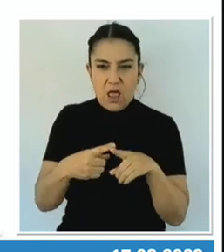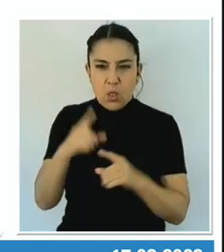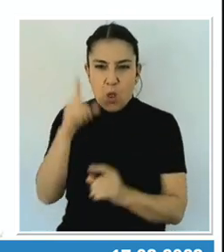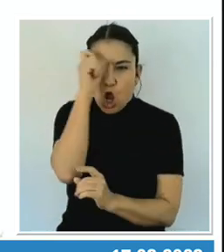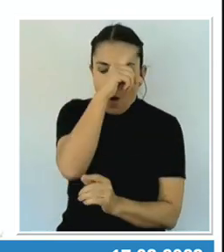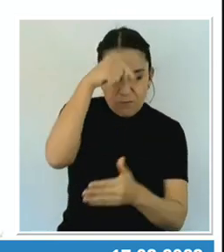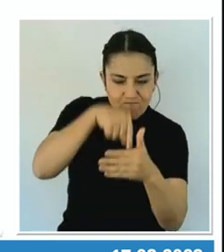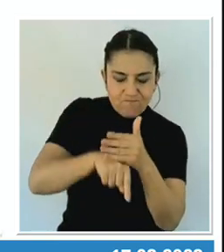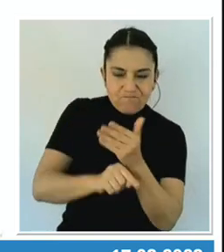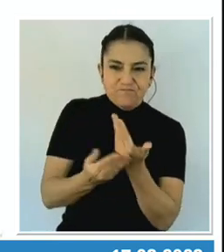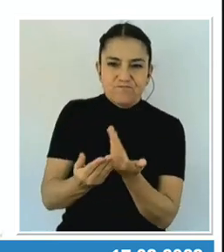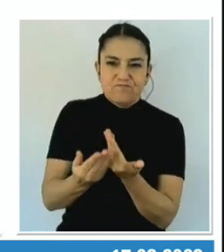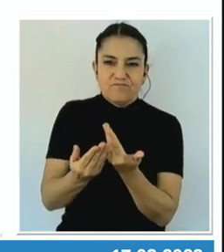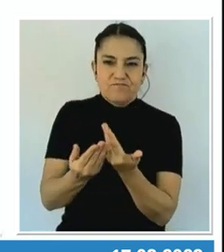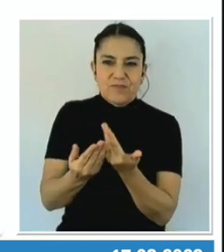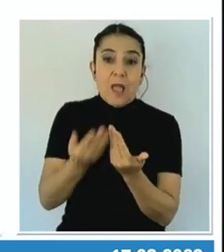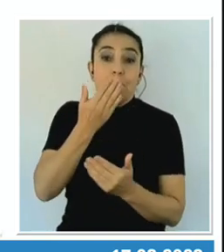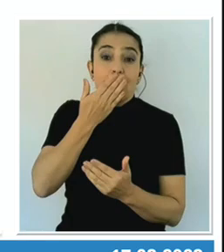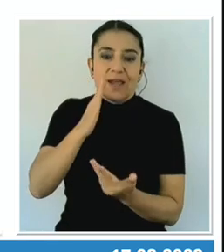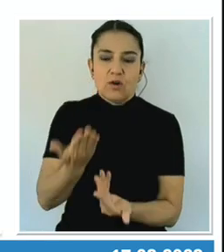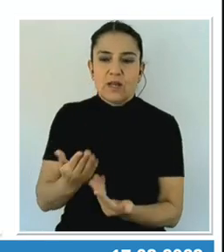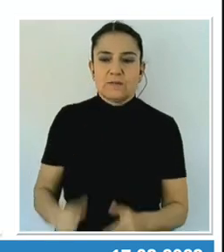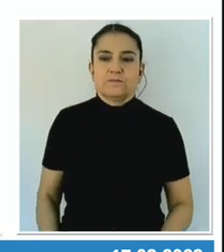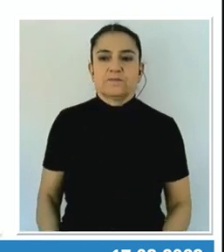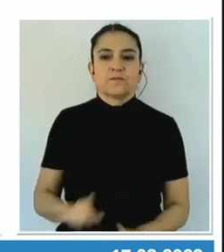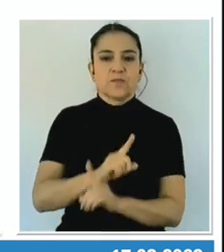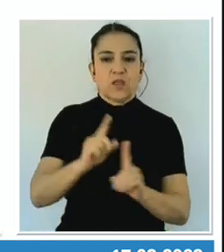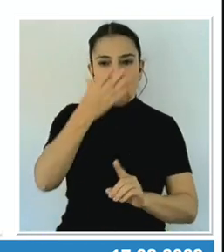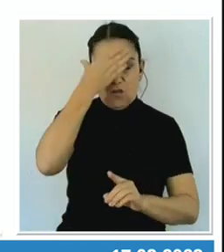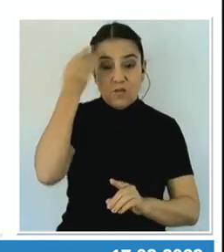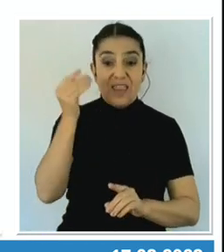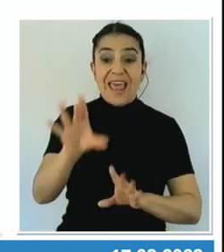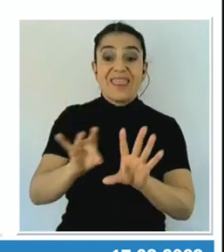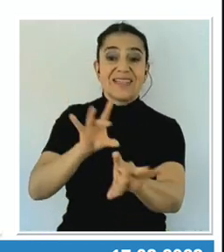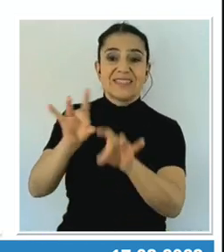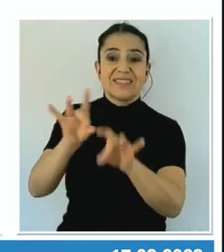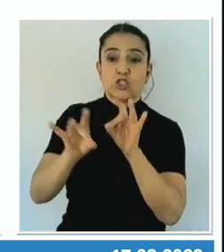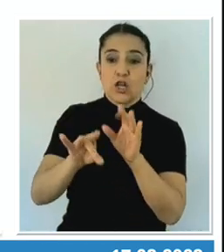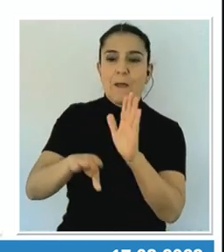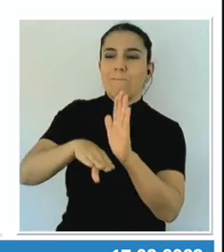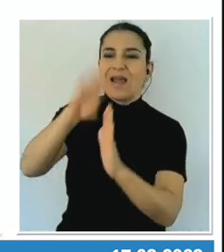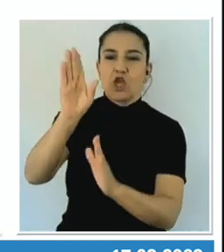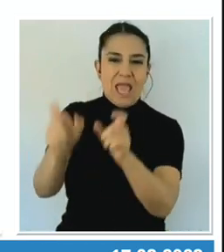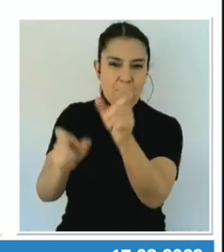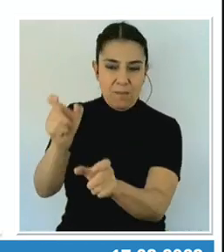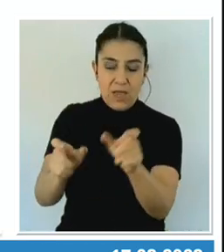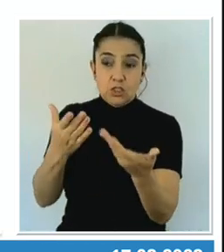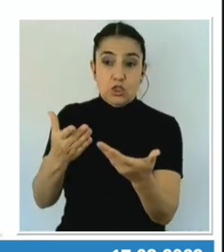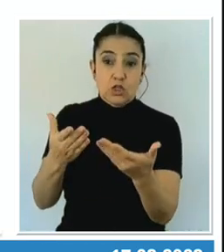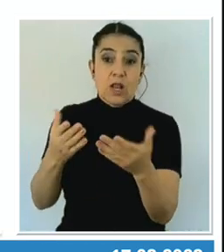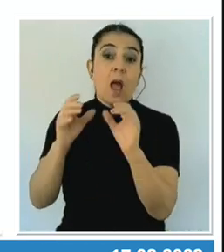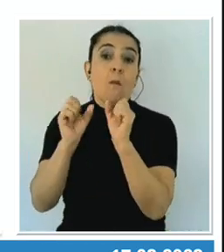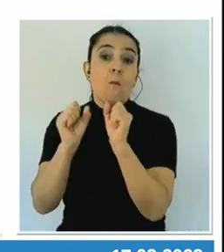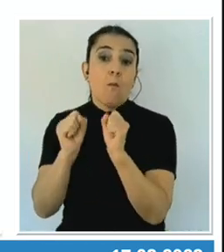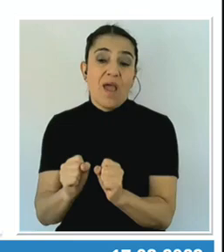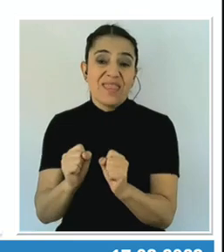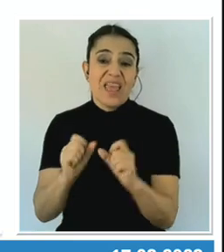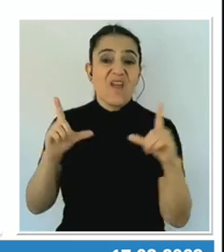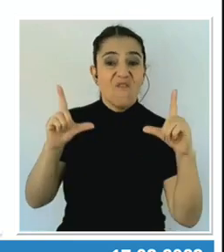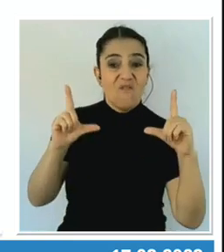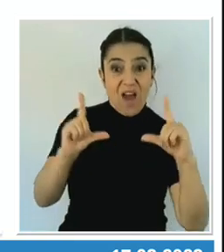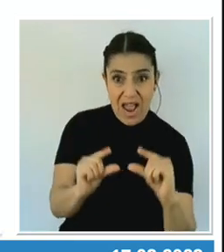y enriqueciendo. No hay que olvidar que las decisiones de las mayorías pueden reducir la libertad de las personas y también